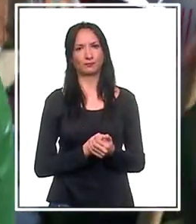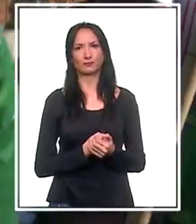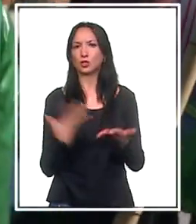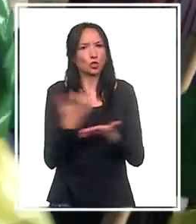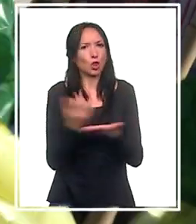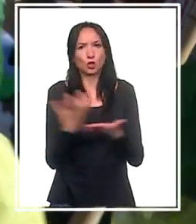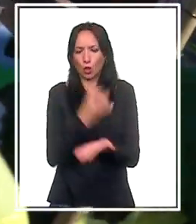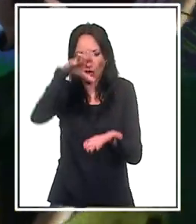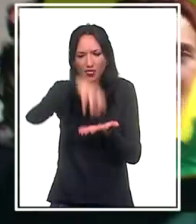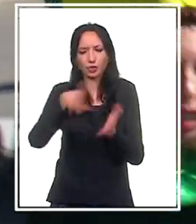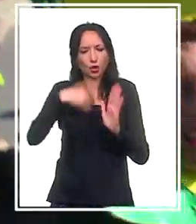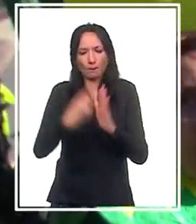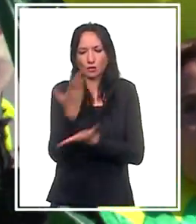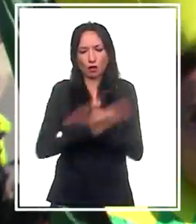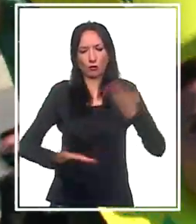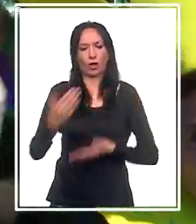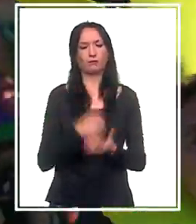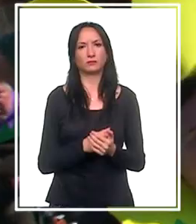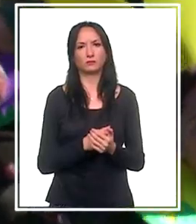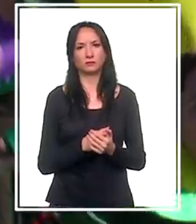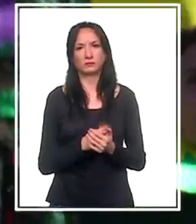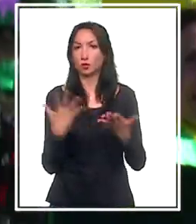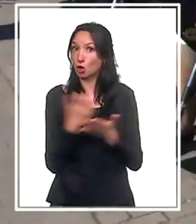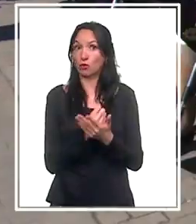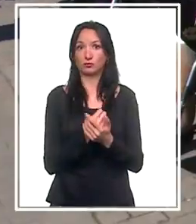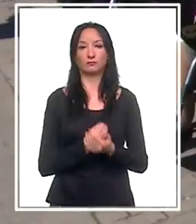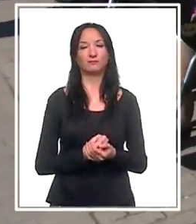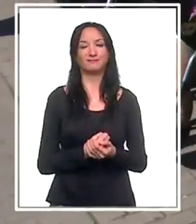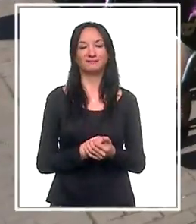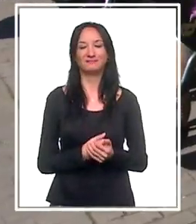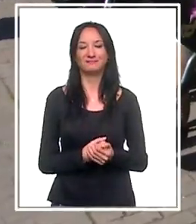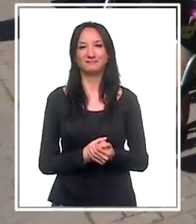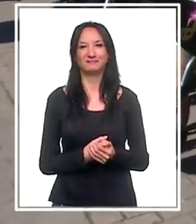todo el centro mejorado el primero está limpio